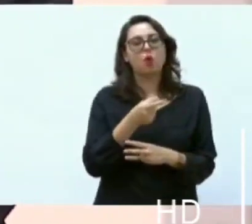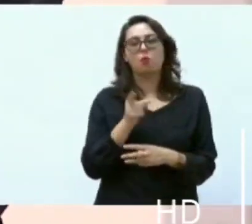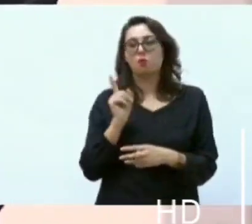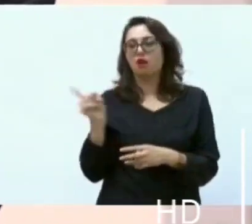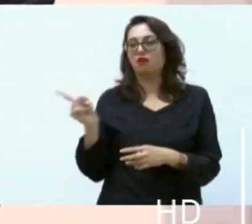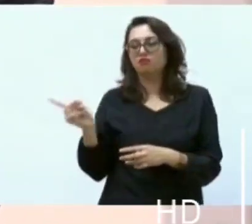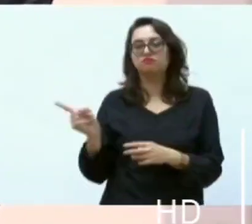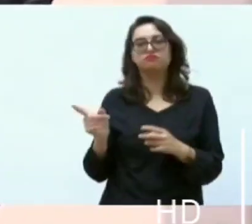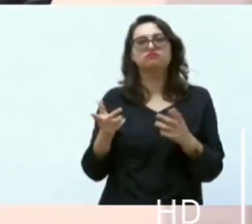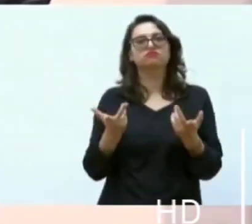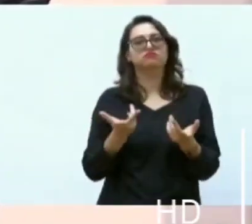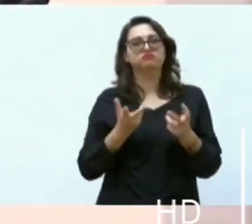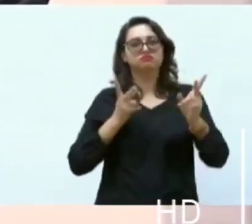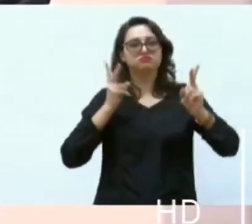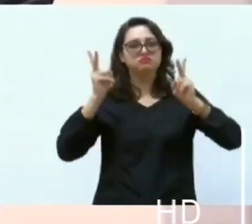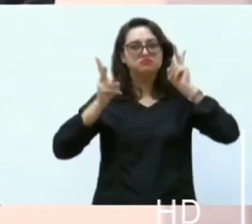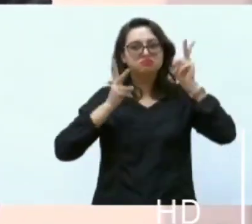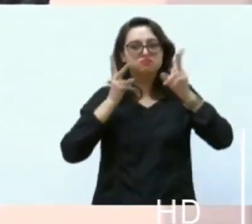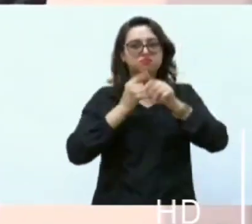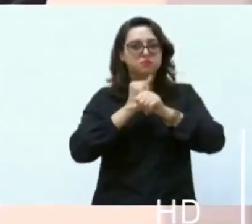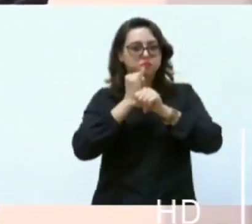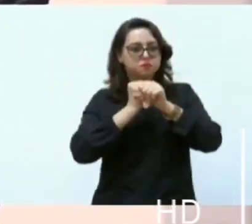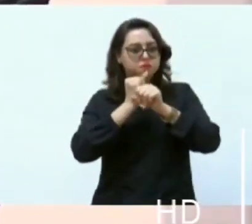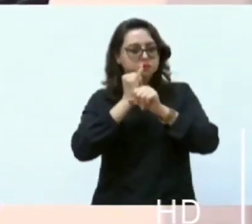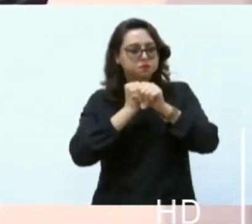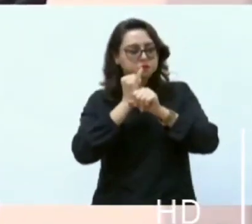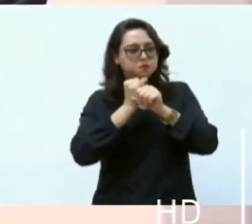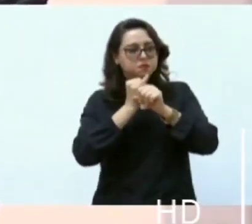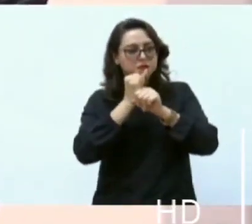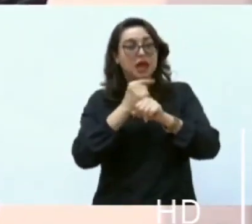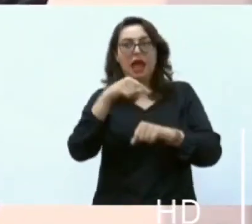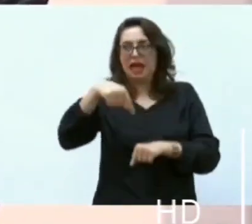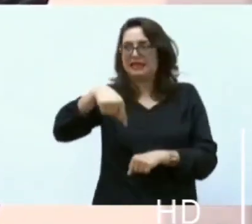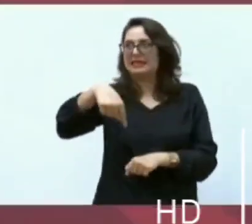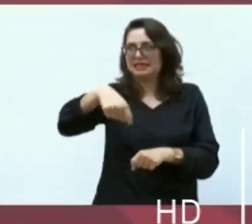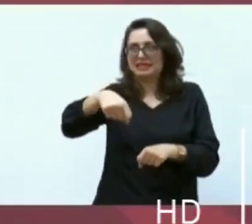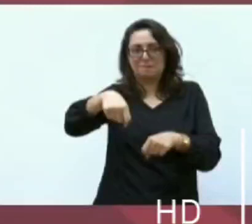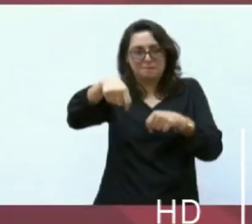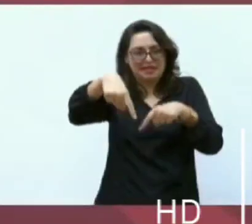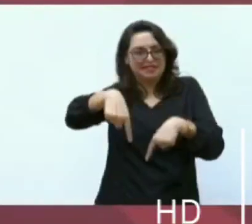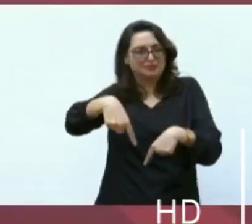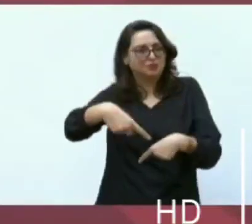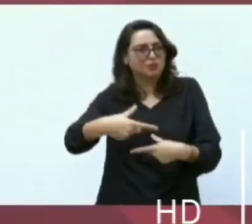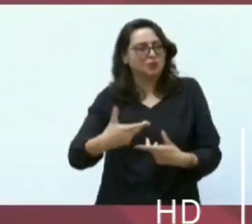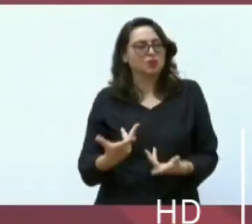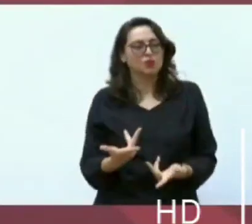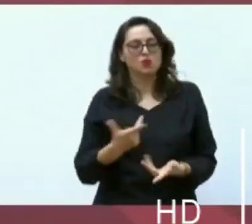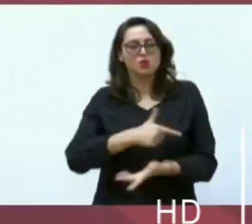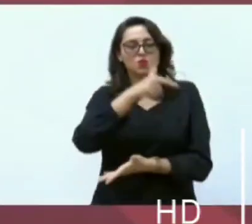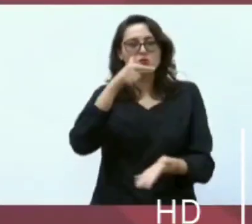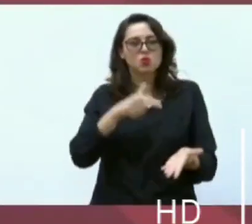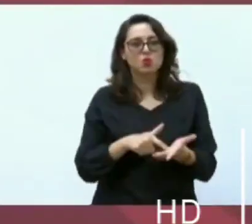visitante, investigador aquí en este archivo,